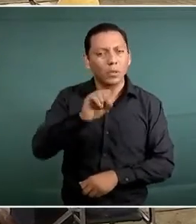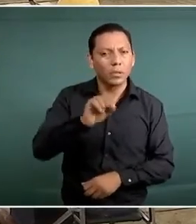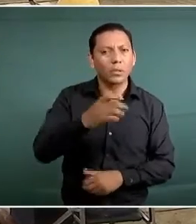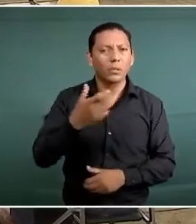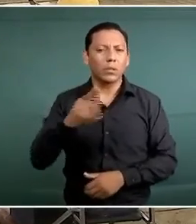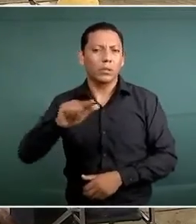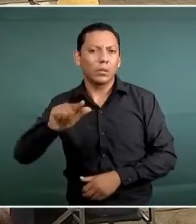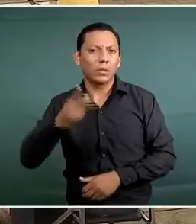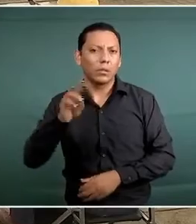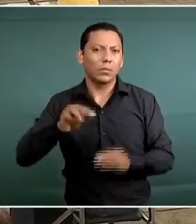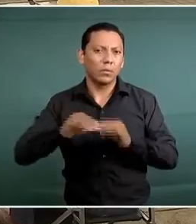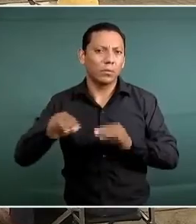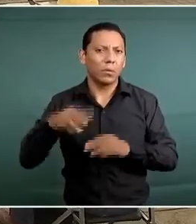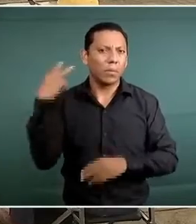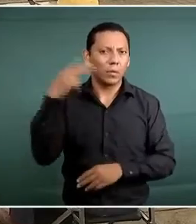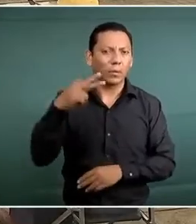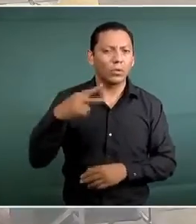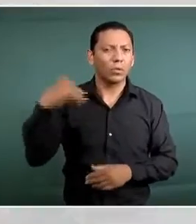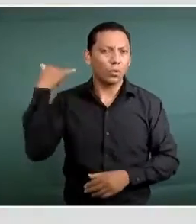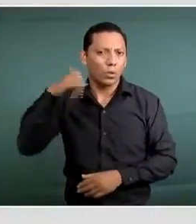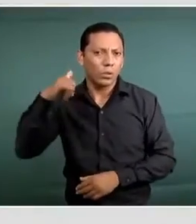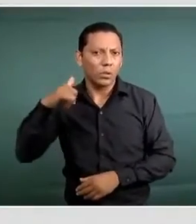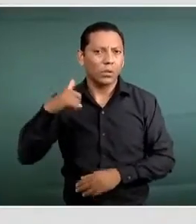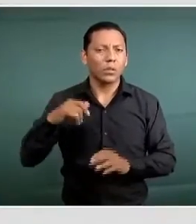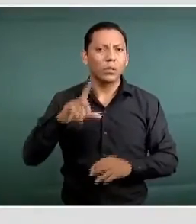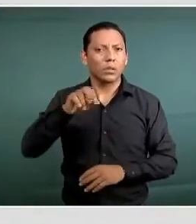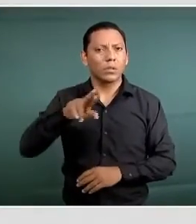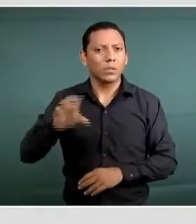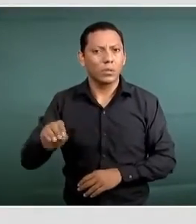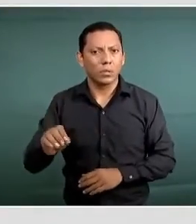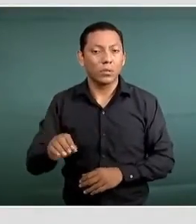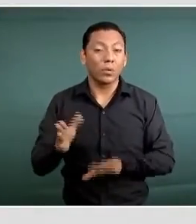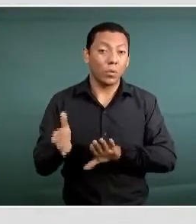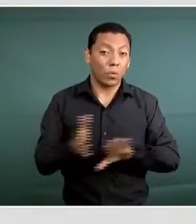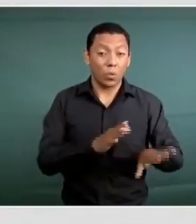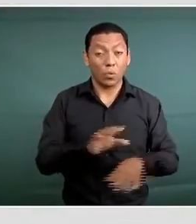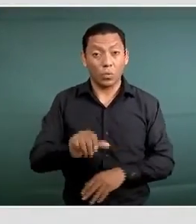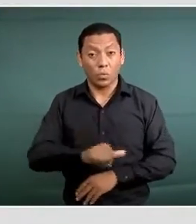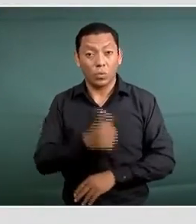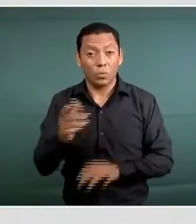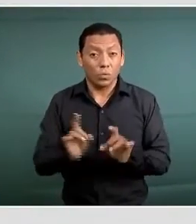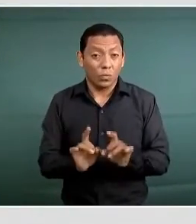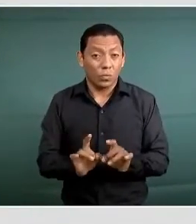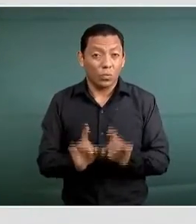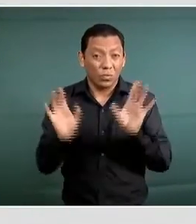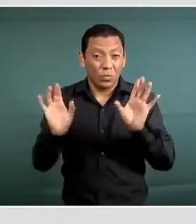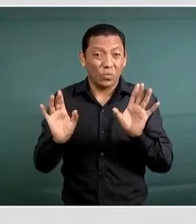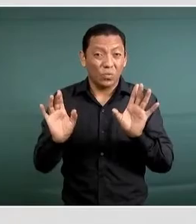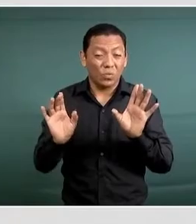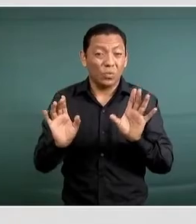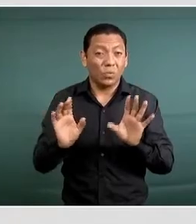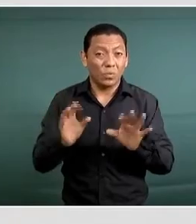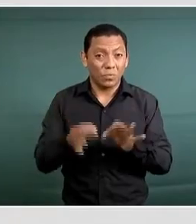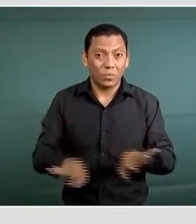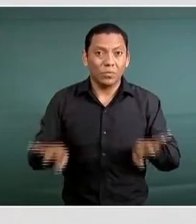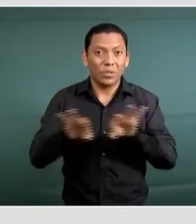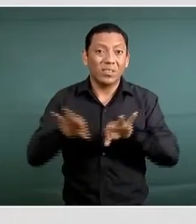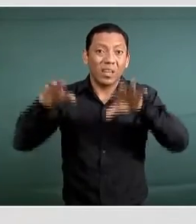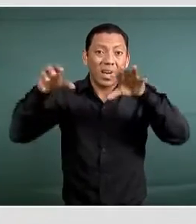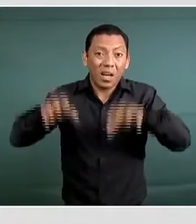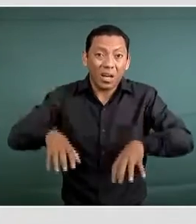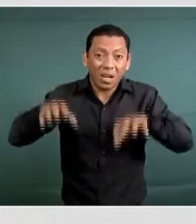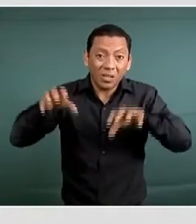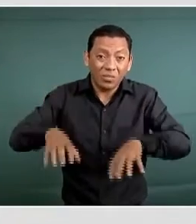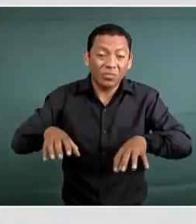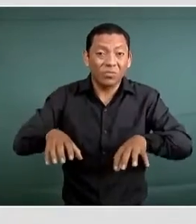y 70 kilómetros para Veracruz, Yucatán y Quintana Roo. El otro evento que para nosotros es muy importante, que es la lluvia,